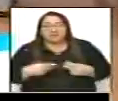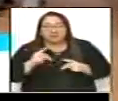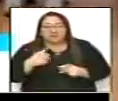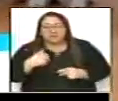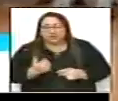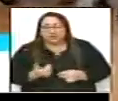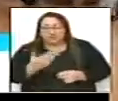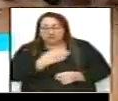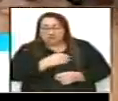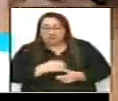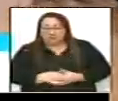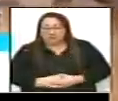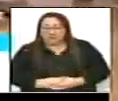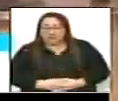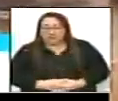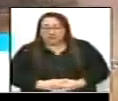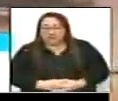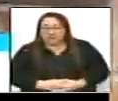Presidenta.